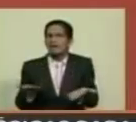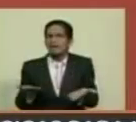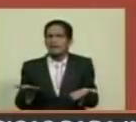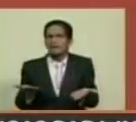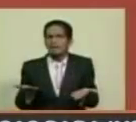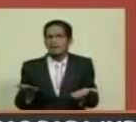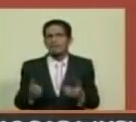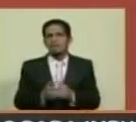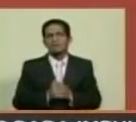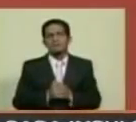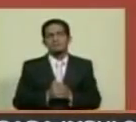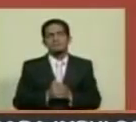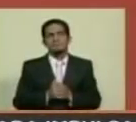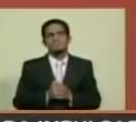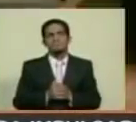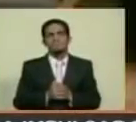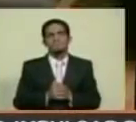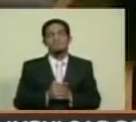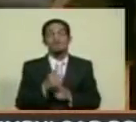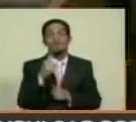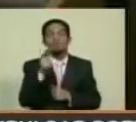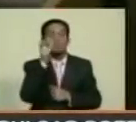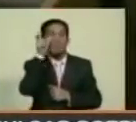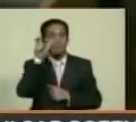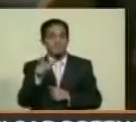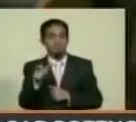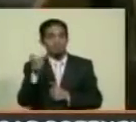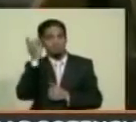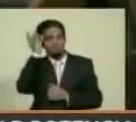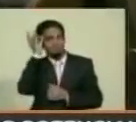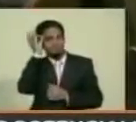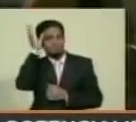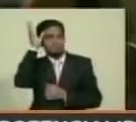Por supuesto, uno de los planificadores de todo esto es Julio Borges,